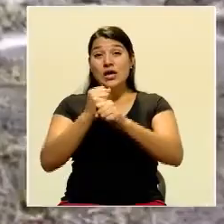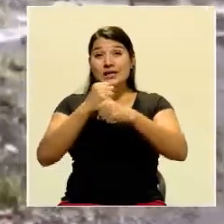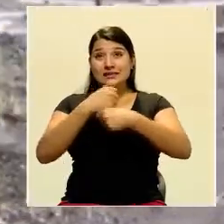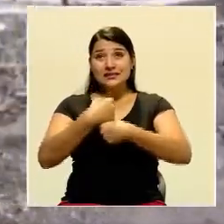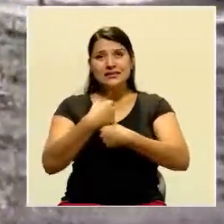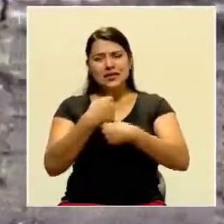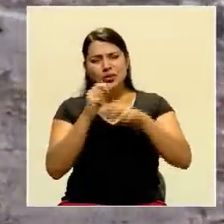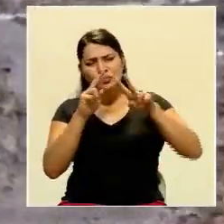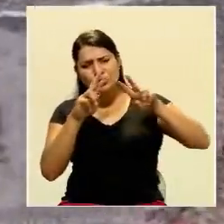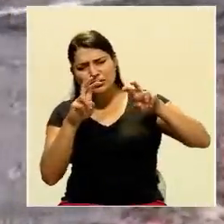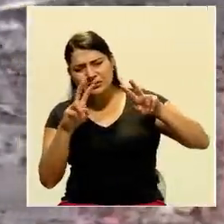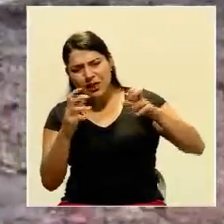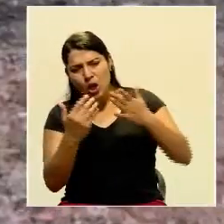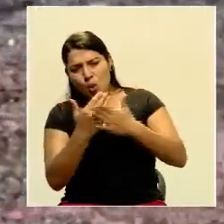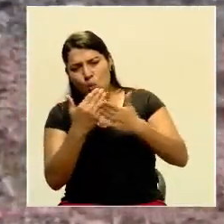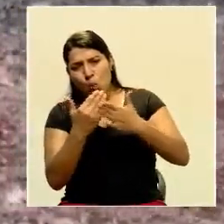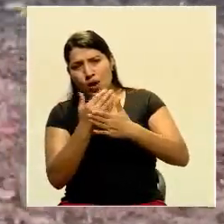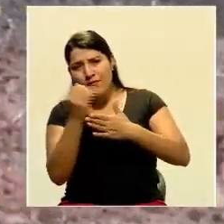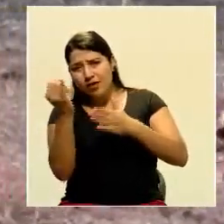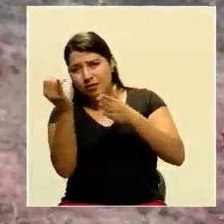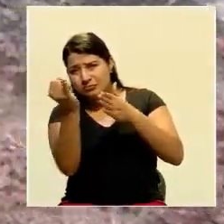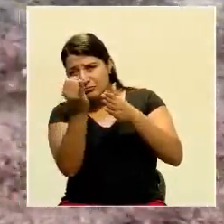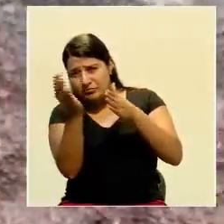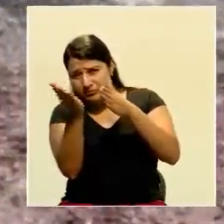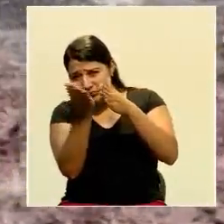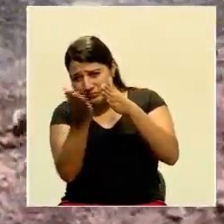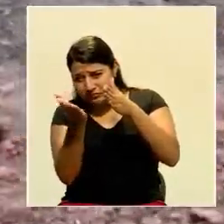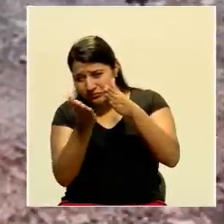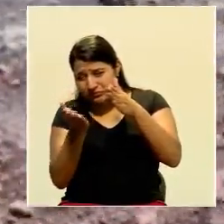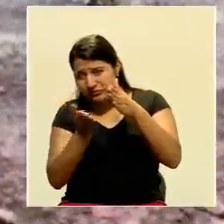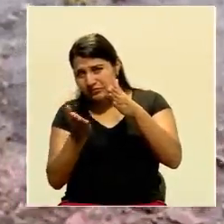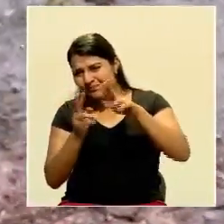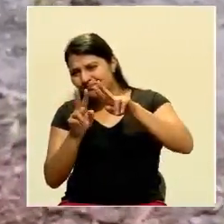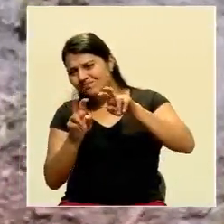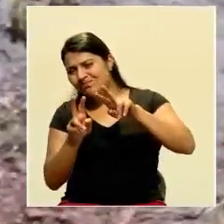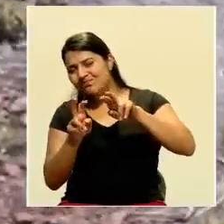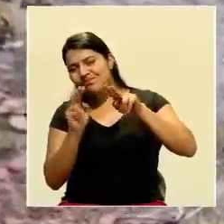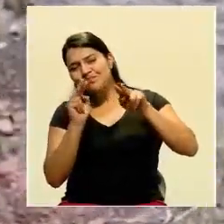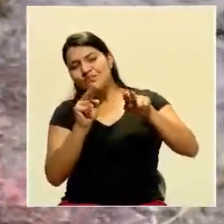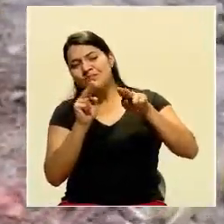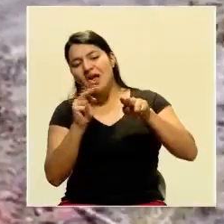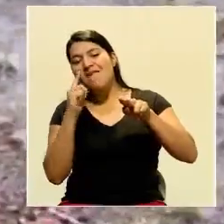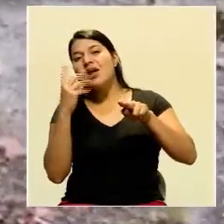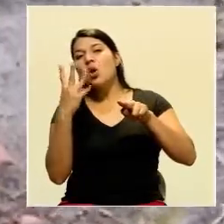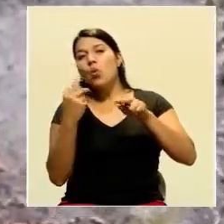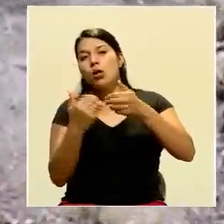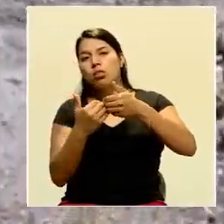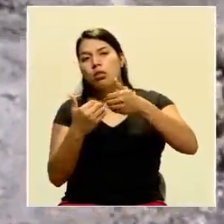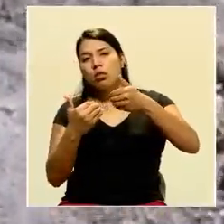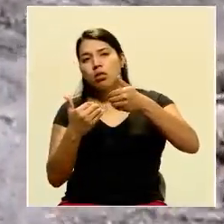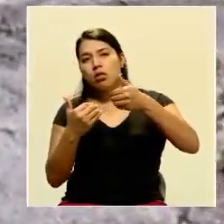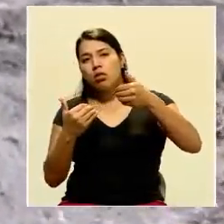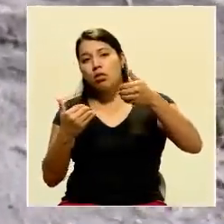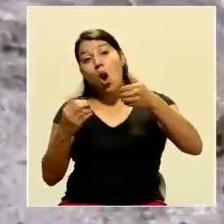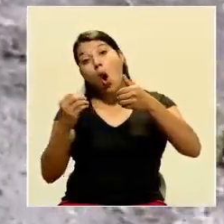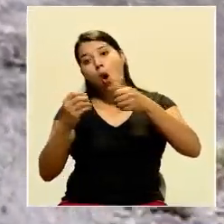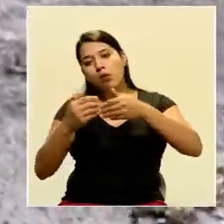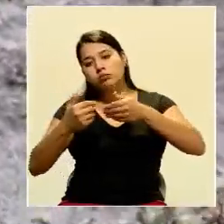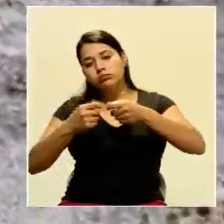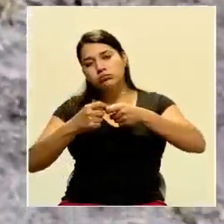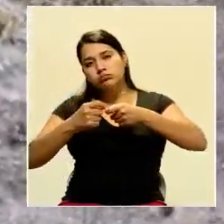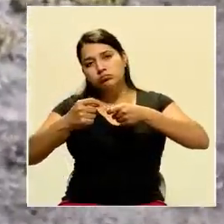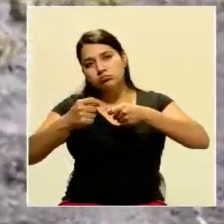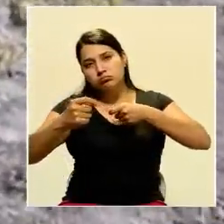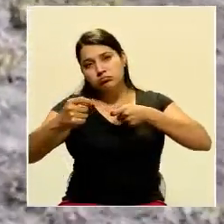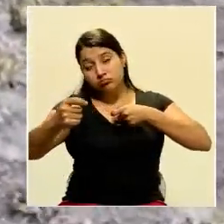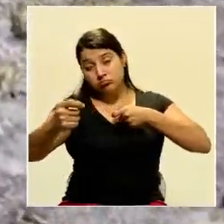las nuevas grietas. Las marcaron para darle seguimiento y determinar qué tanto se están desplazando. Debido a esto, la Comisión Nacional de